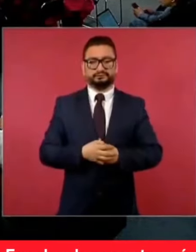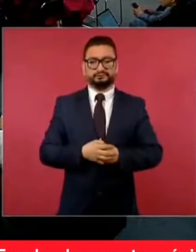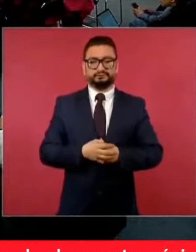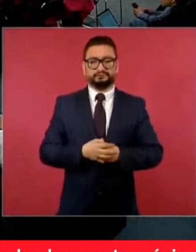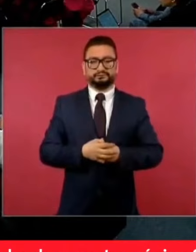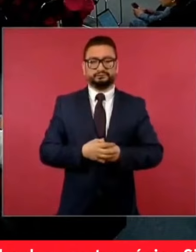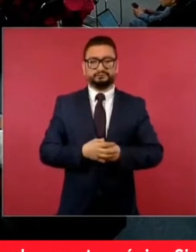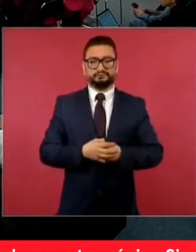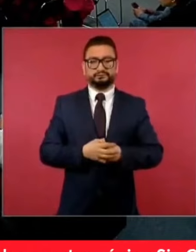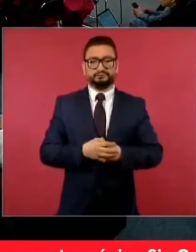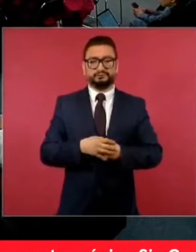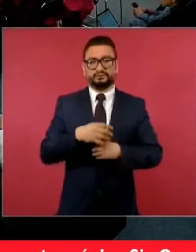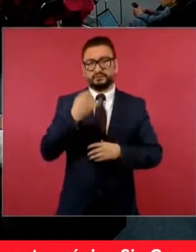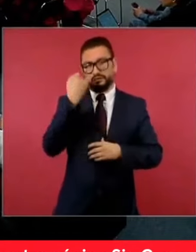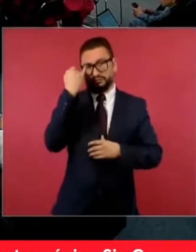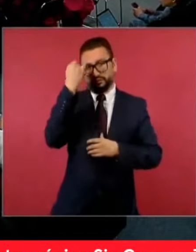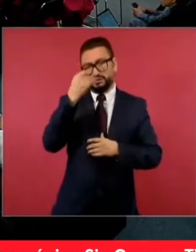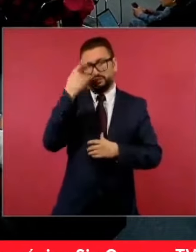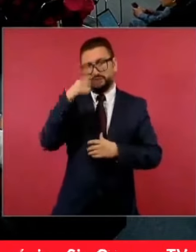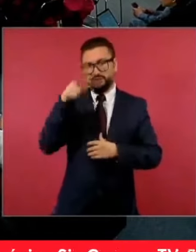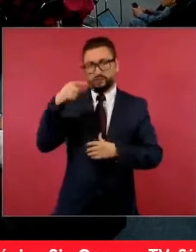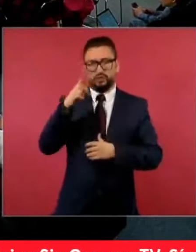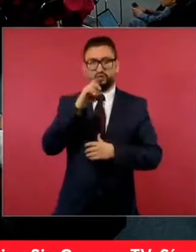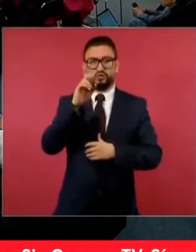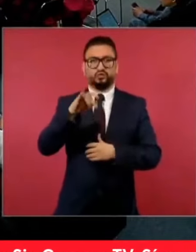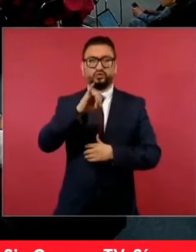Imagínate, para don Julio, con todo respeto,